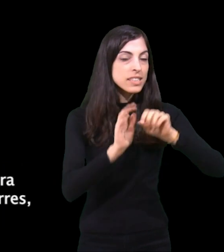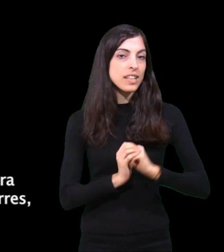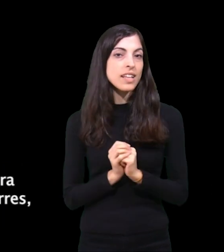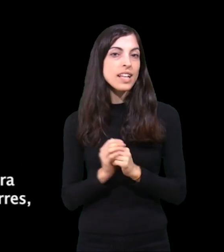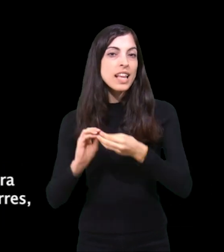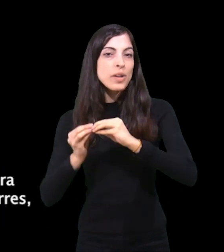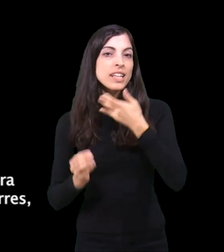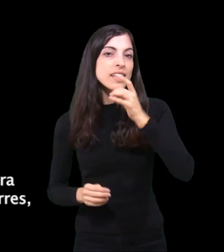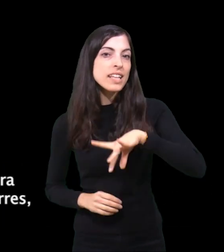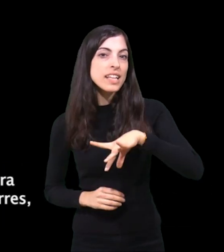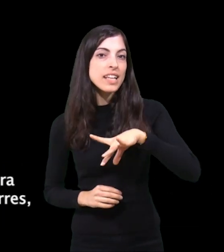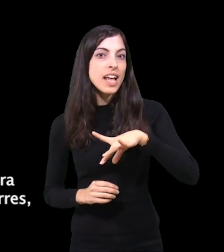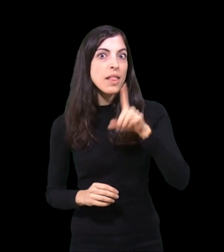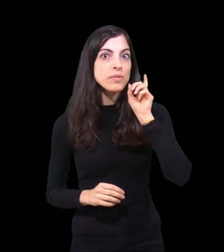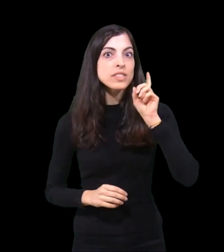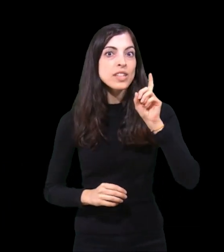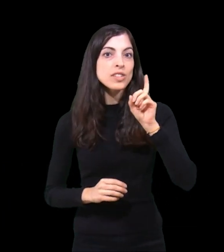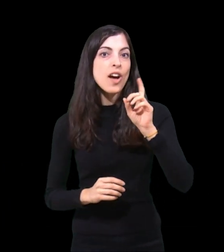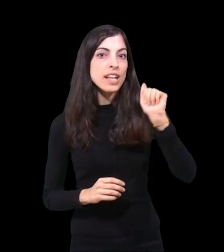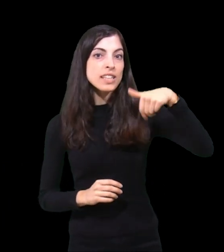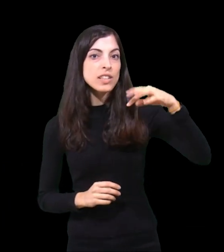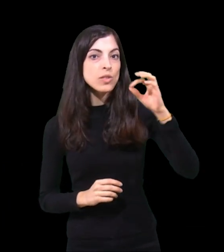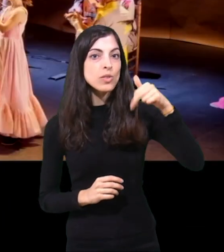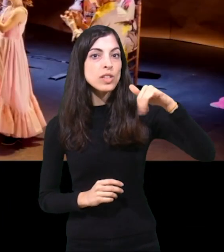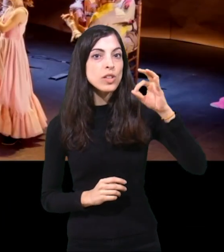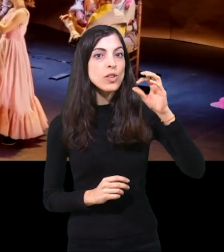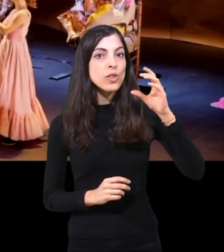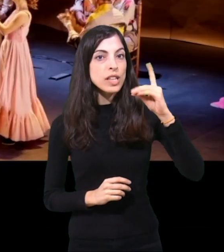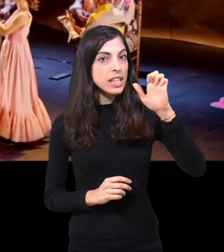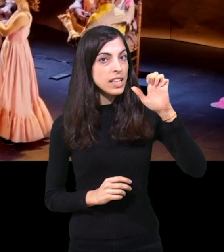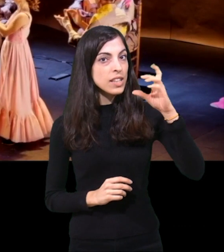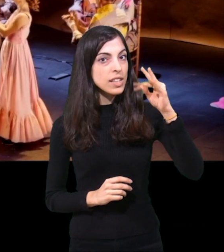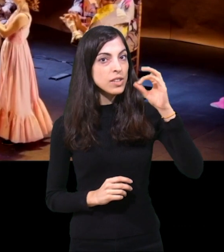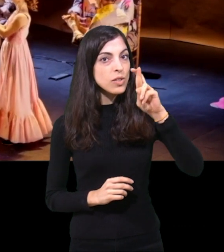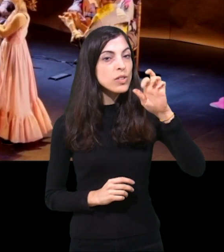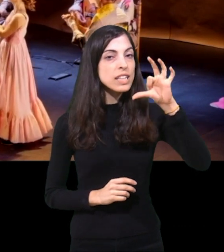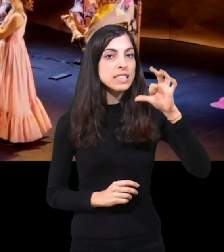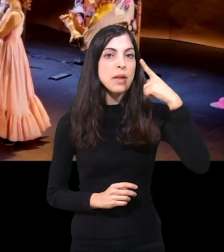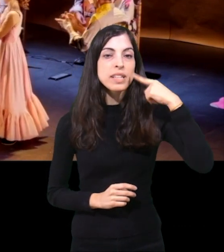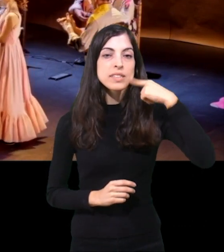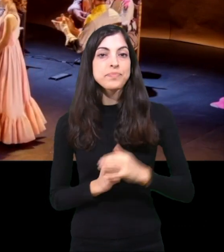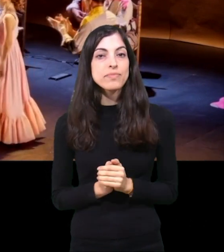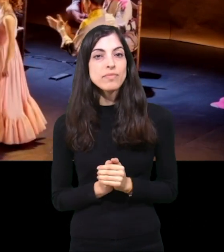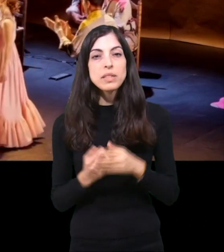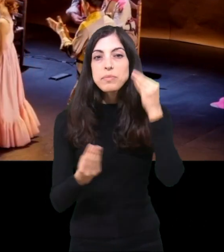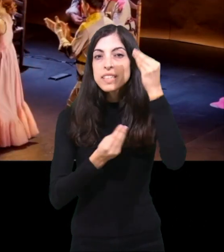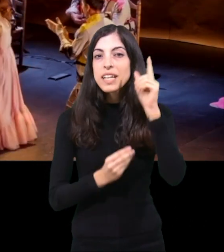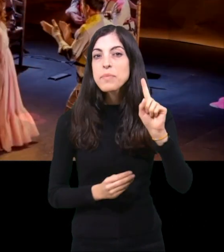luthier almeriense Antonio de Torres, considerado como el primer prototipo de guitarra española y flamenca.